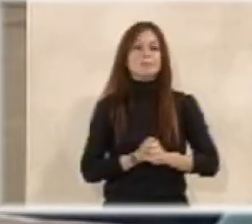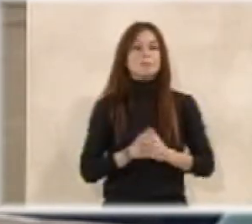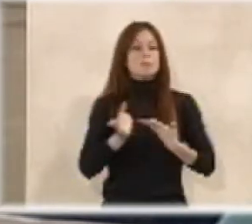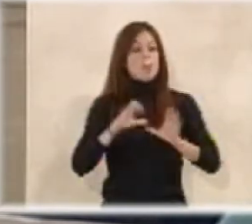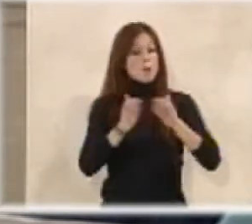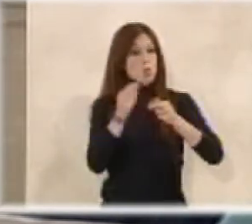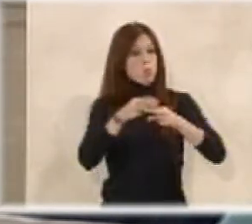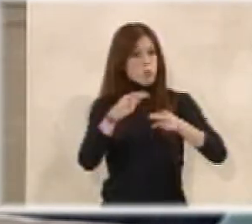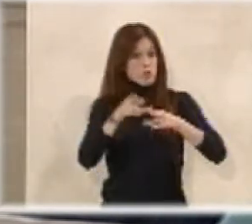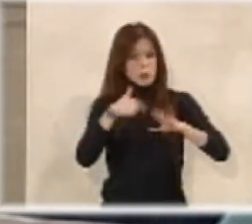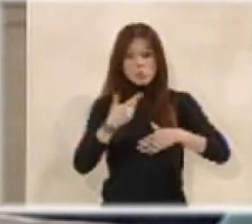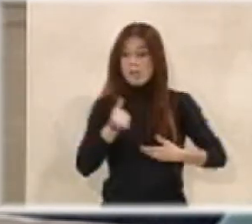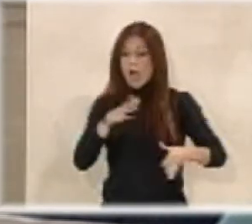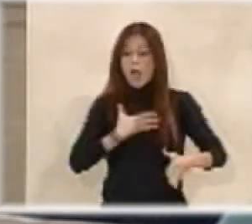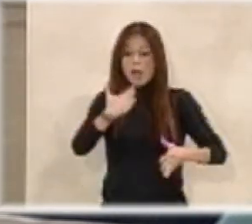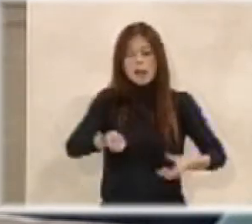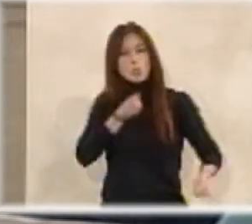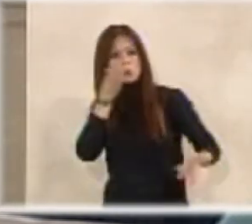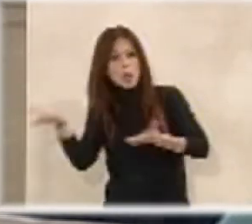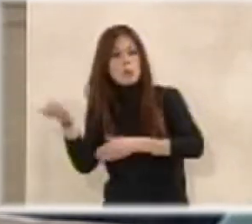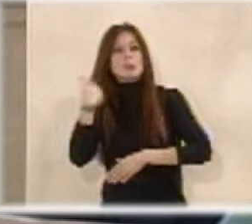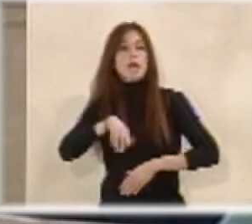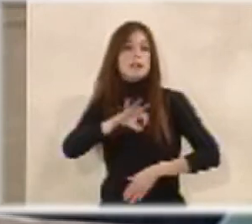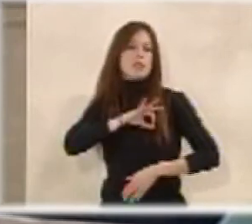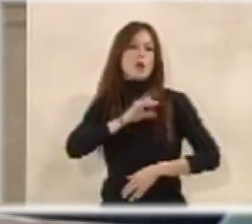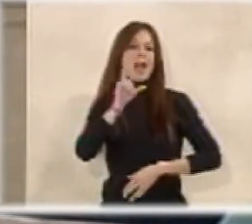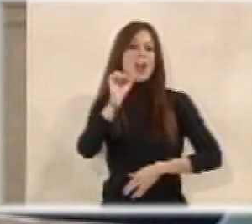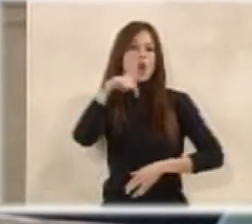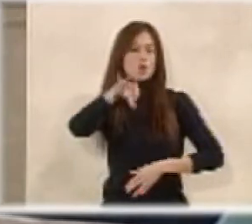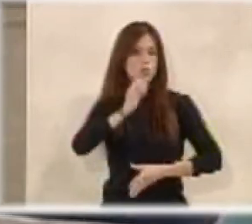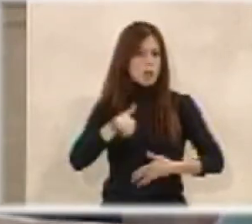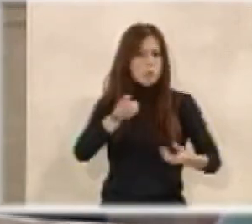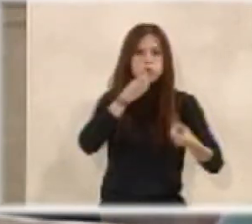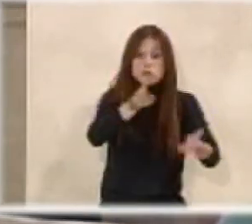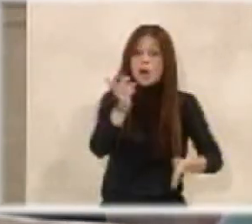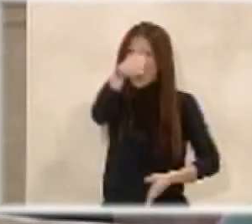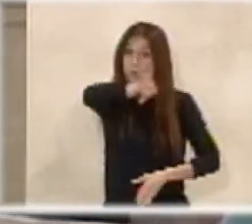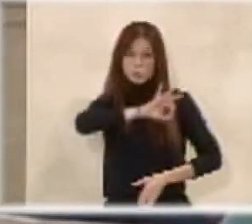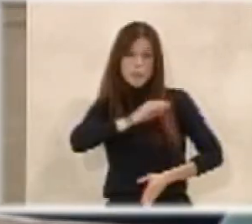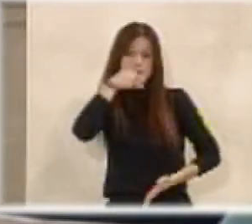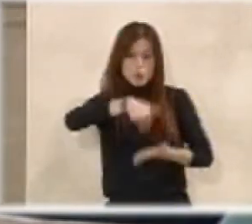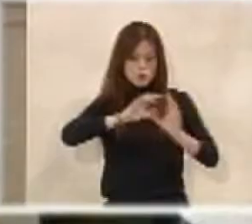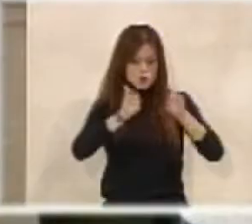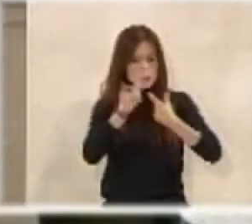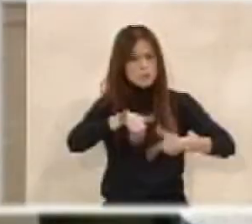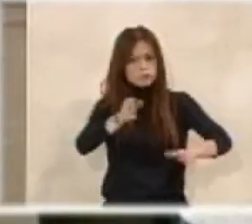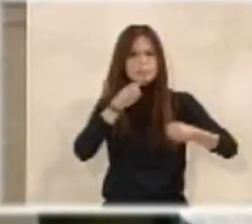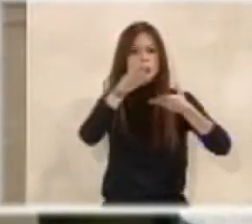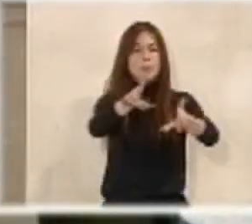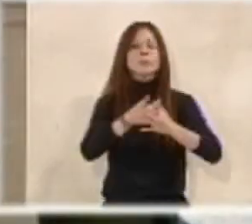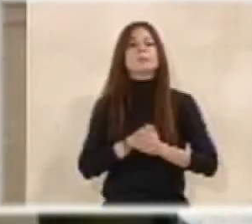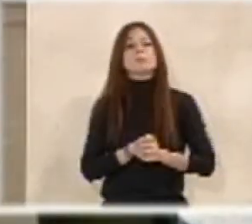nuestra postura? Que lo hemos manifestado al alcalde y al señor Alonso y a algunos de ustedes cuando han pedido reunirse con nosotros. Hemos